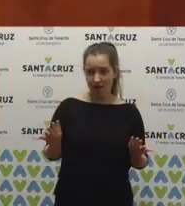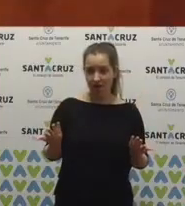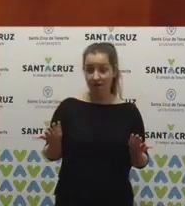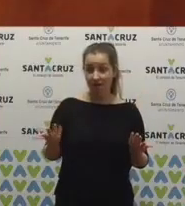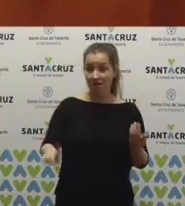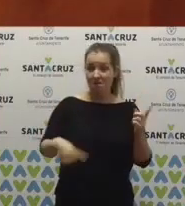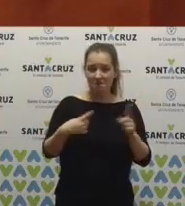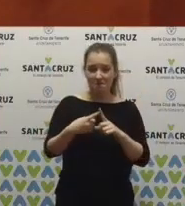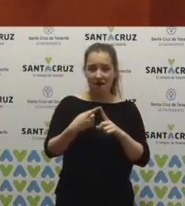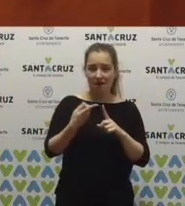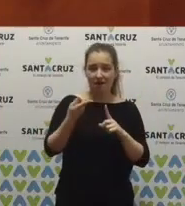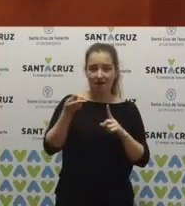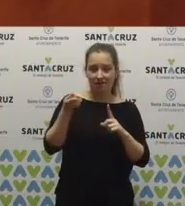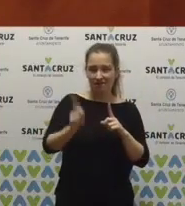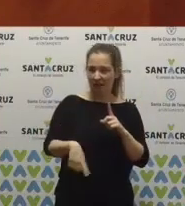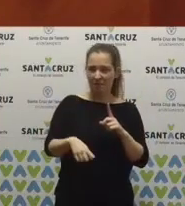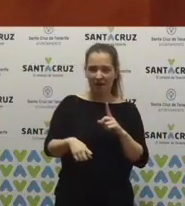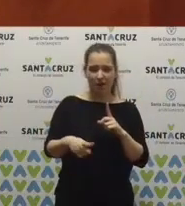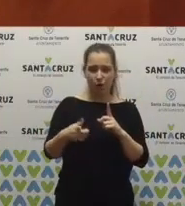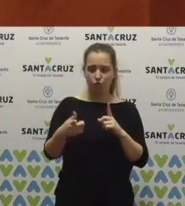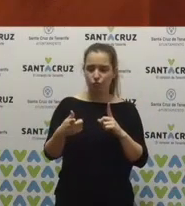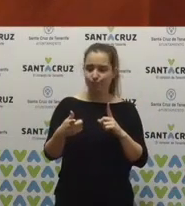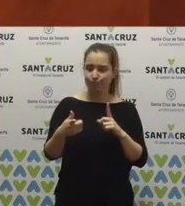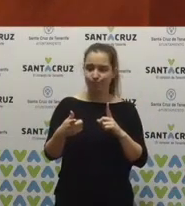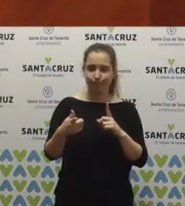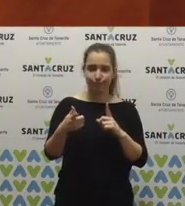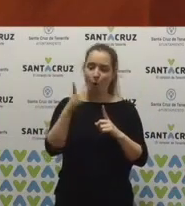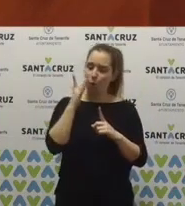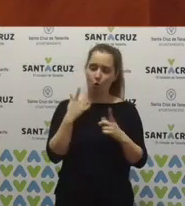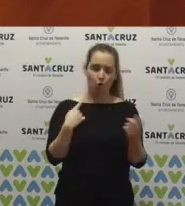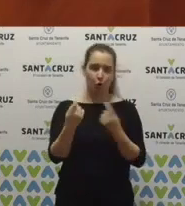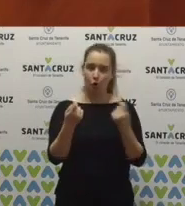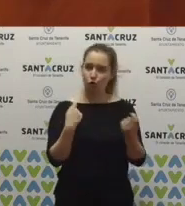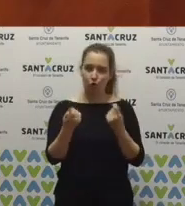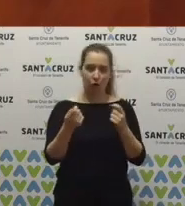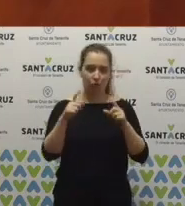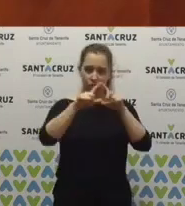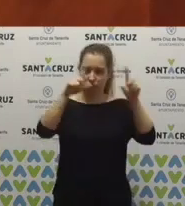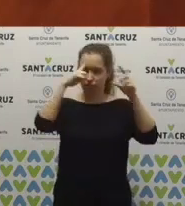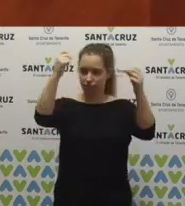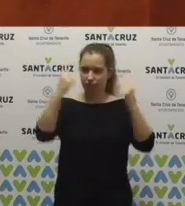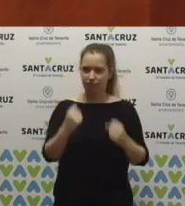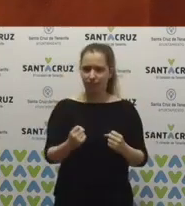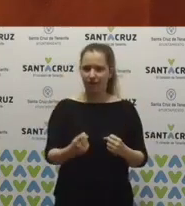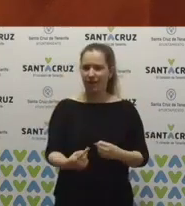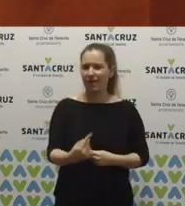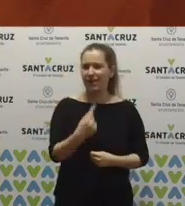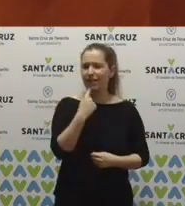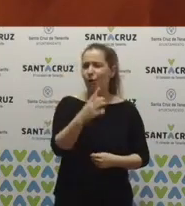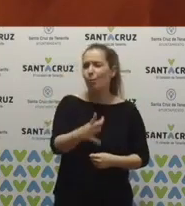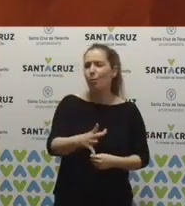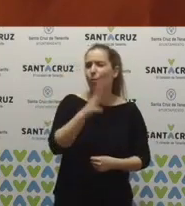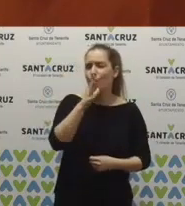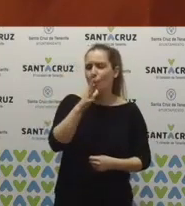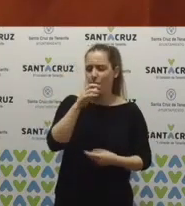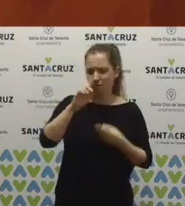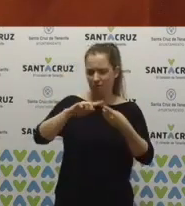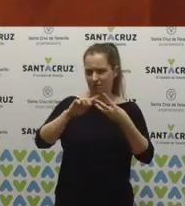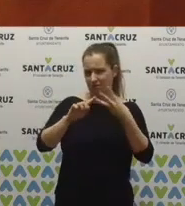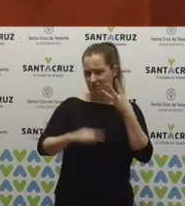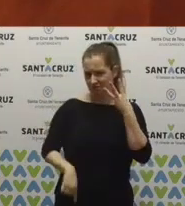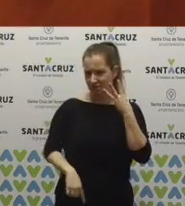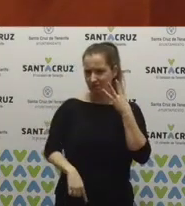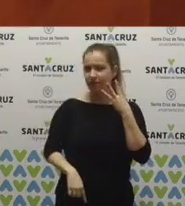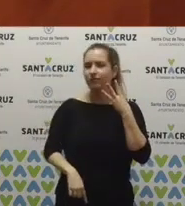teñido de control de control institucional y explico por qué estas tres afirmaciones de los 54